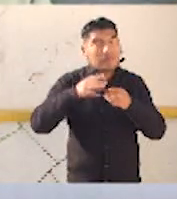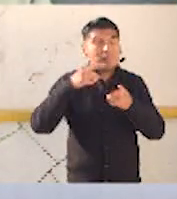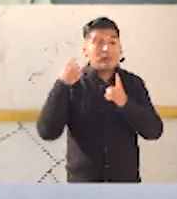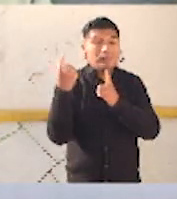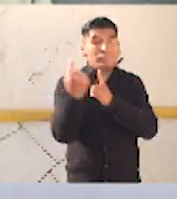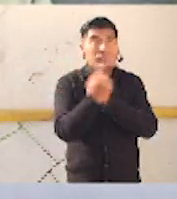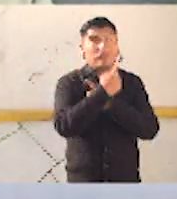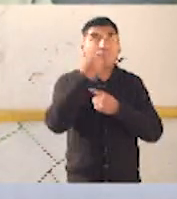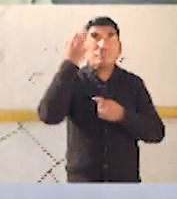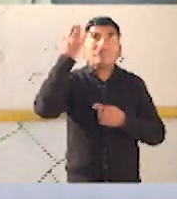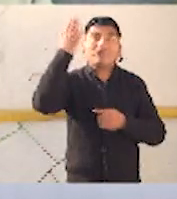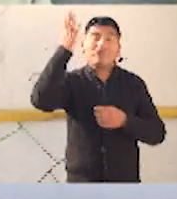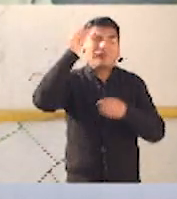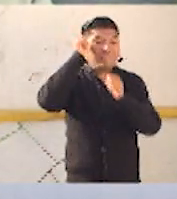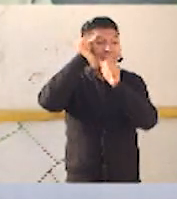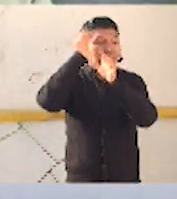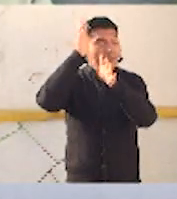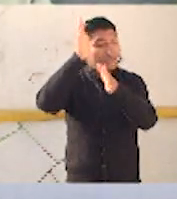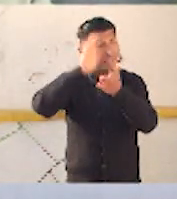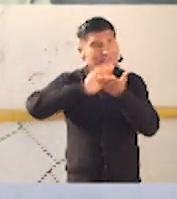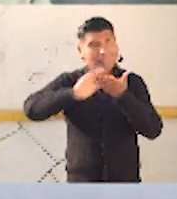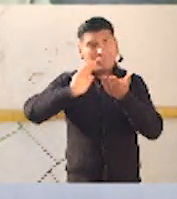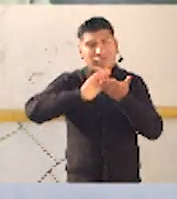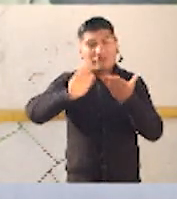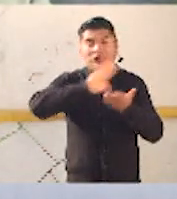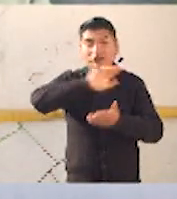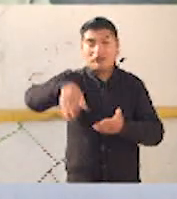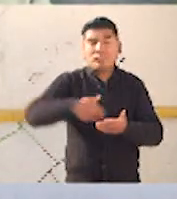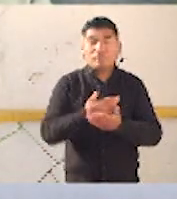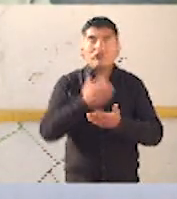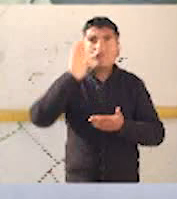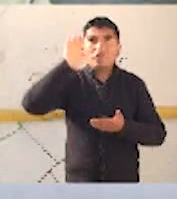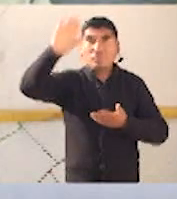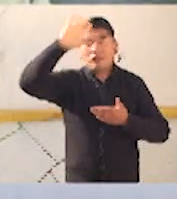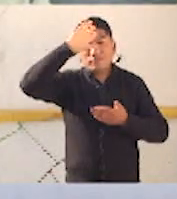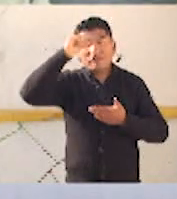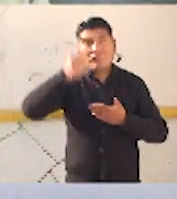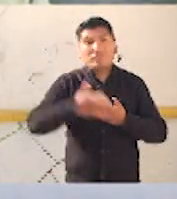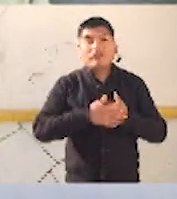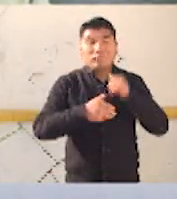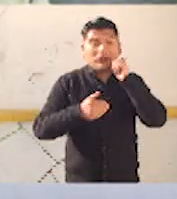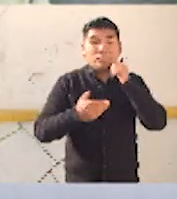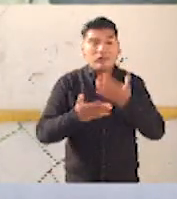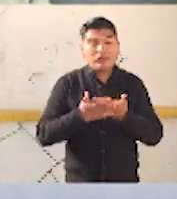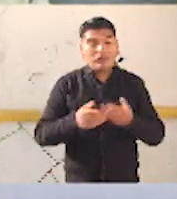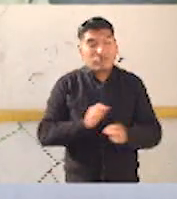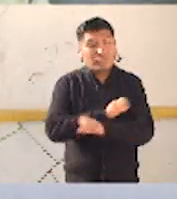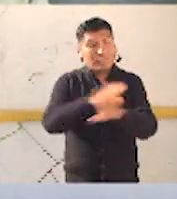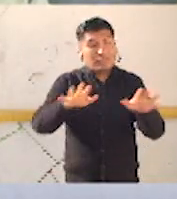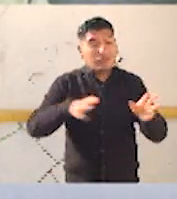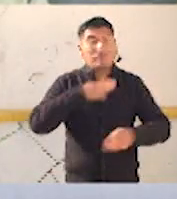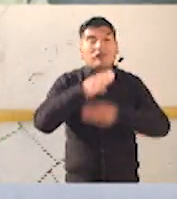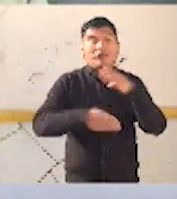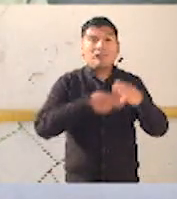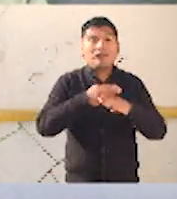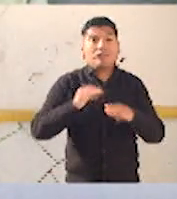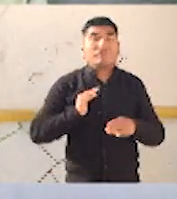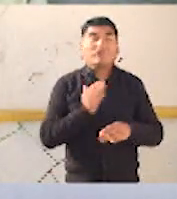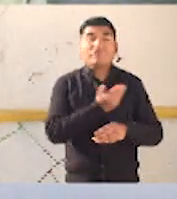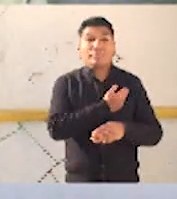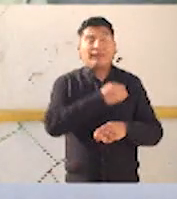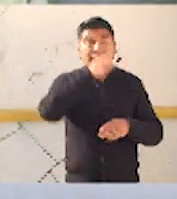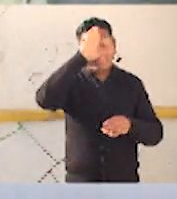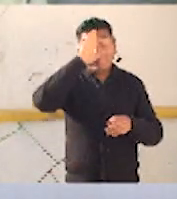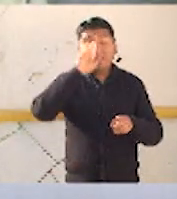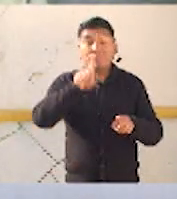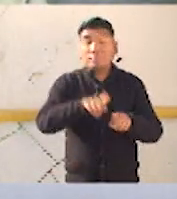ti, Padre misericordioso, a todos tus hijos dispersos por el mundo. a nuestros hermanos